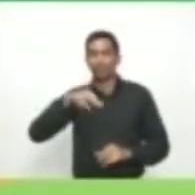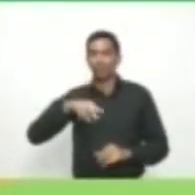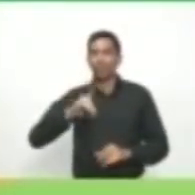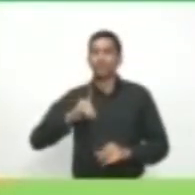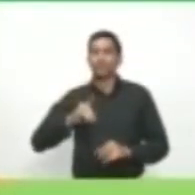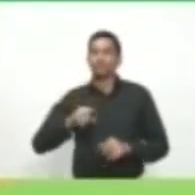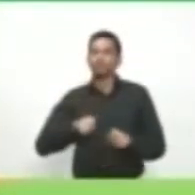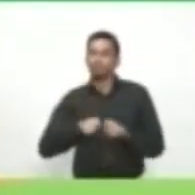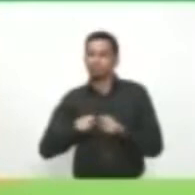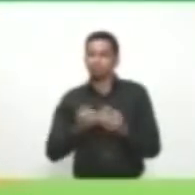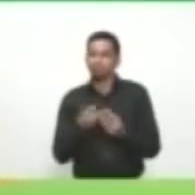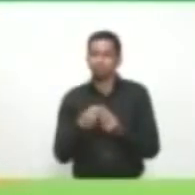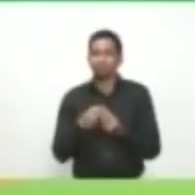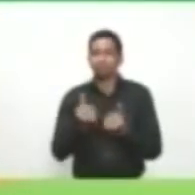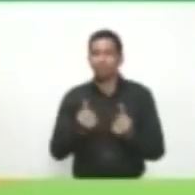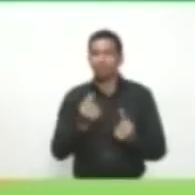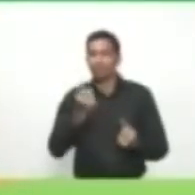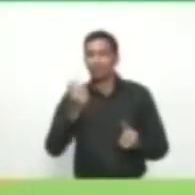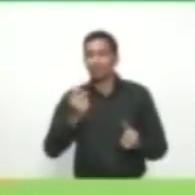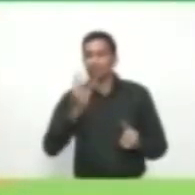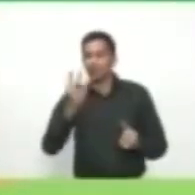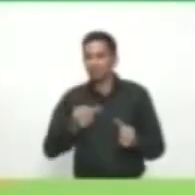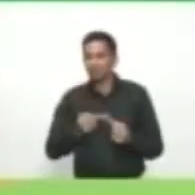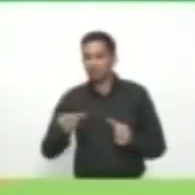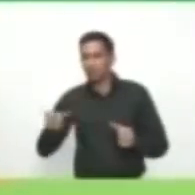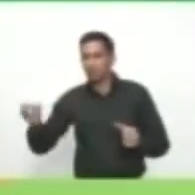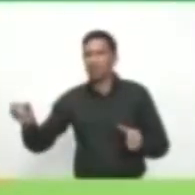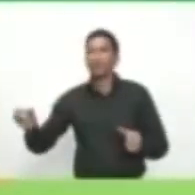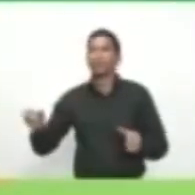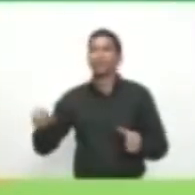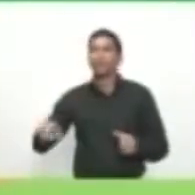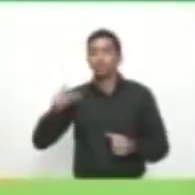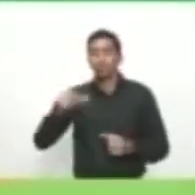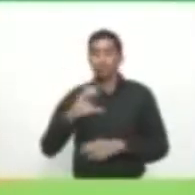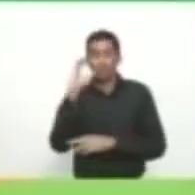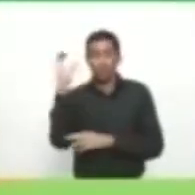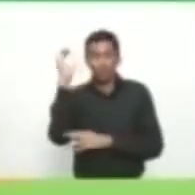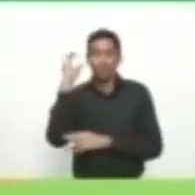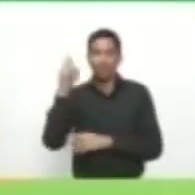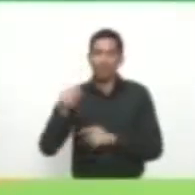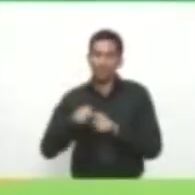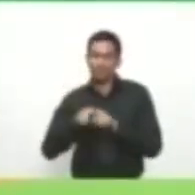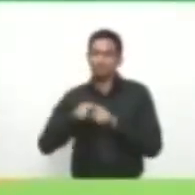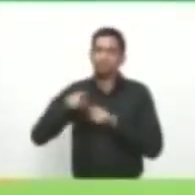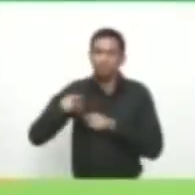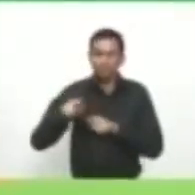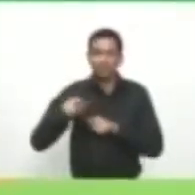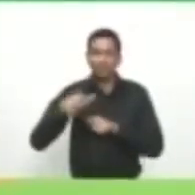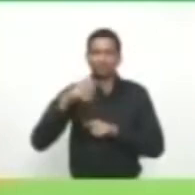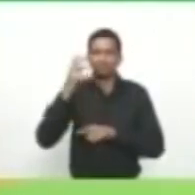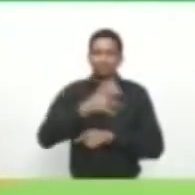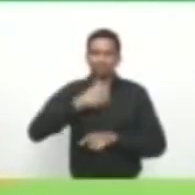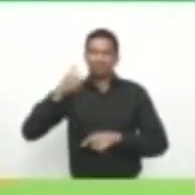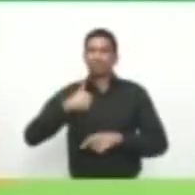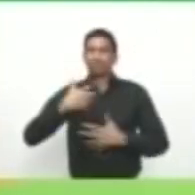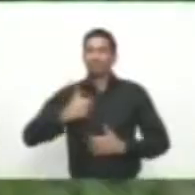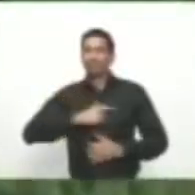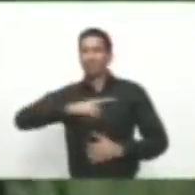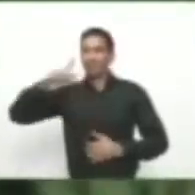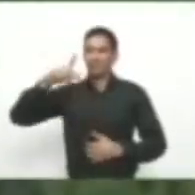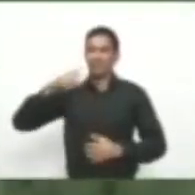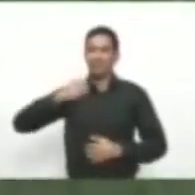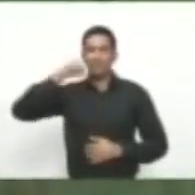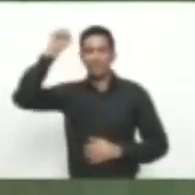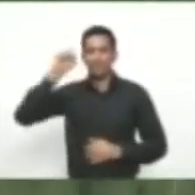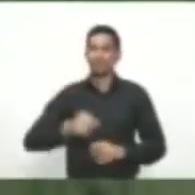rosa. Quedan tres etapas para que el colombiano intente descontar el tiempo y arrebatarle la camiseta de líder a Dumoulin.